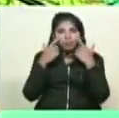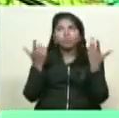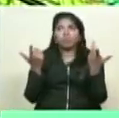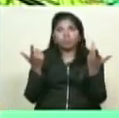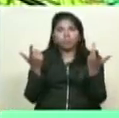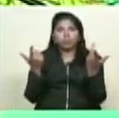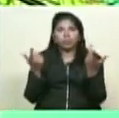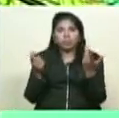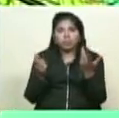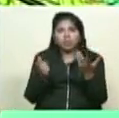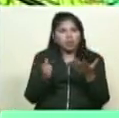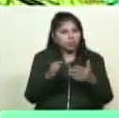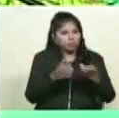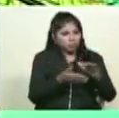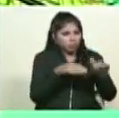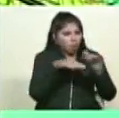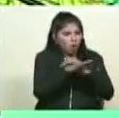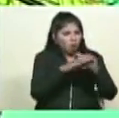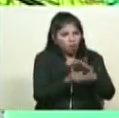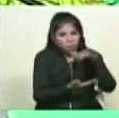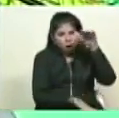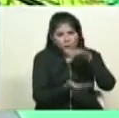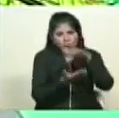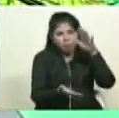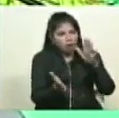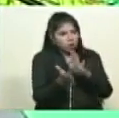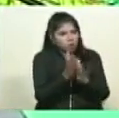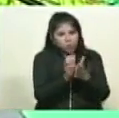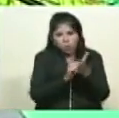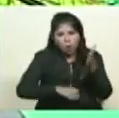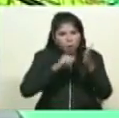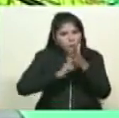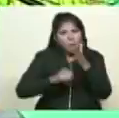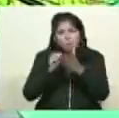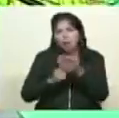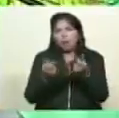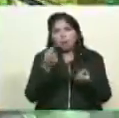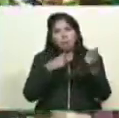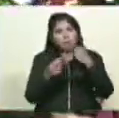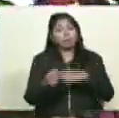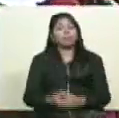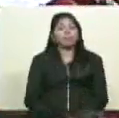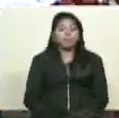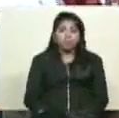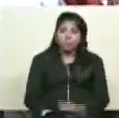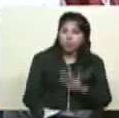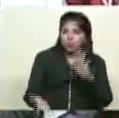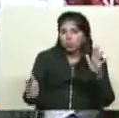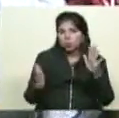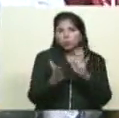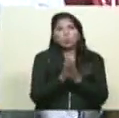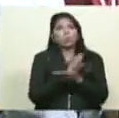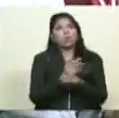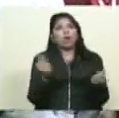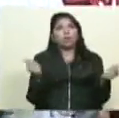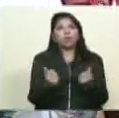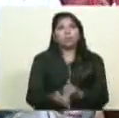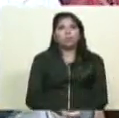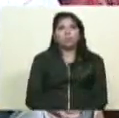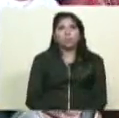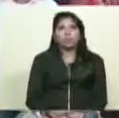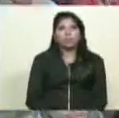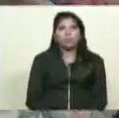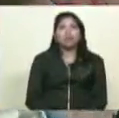del acaparamiento y la desaparición de los medicamentos del mercado regular. También, señor presidente,